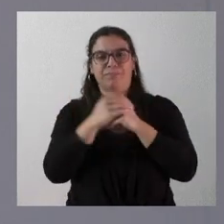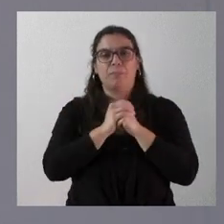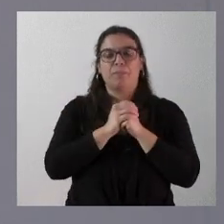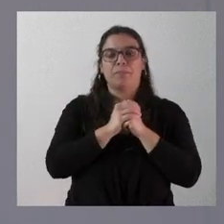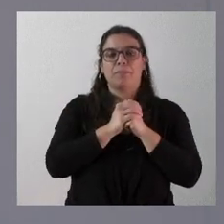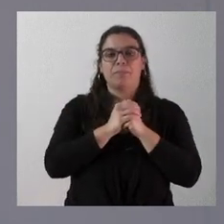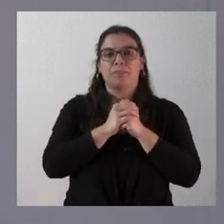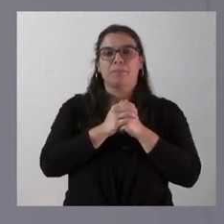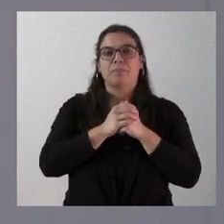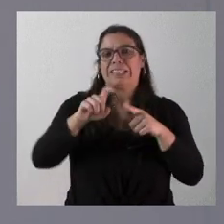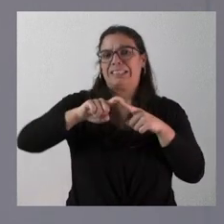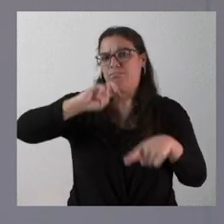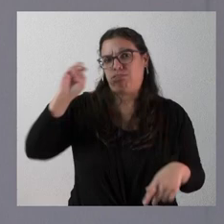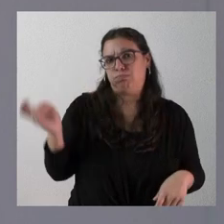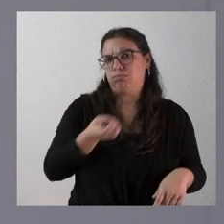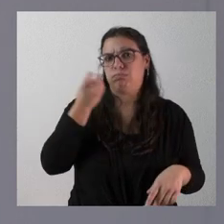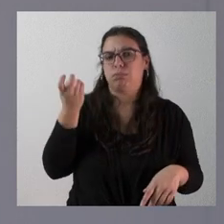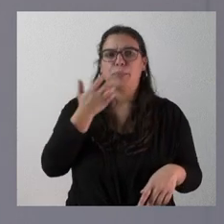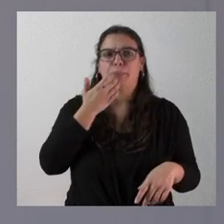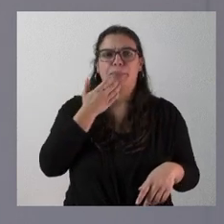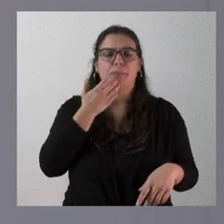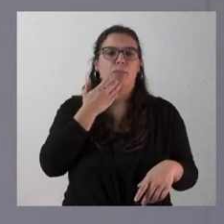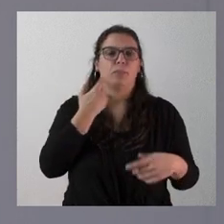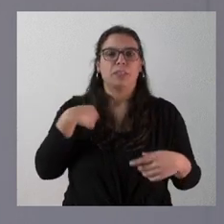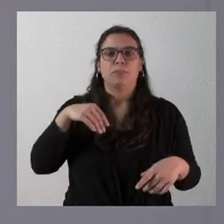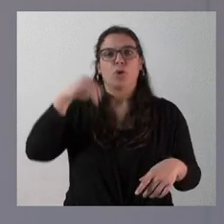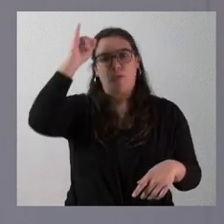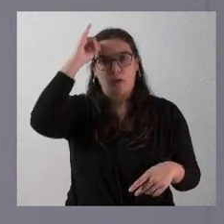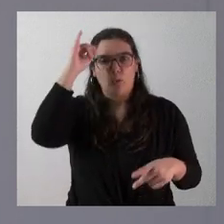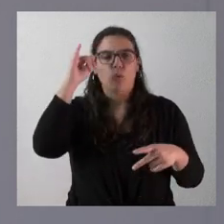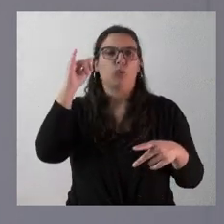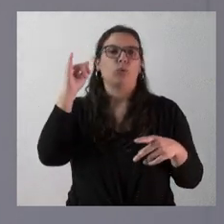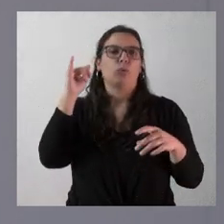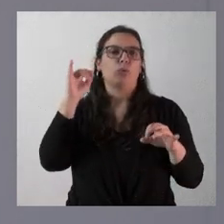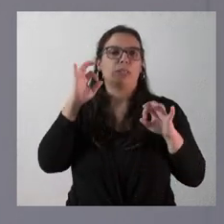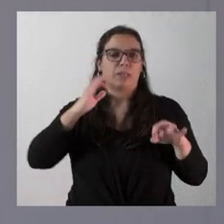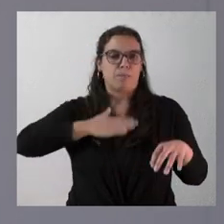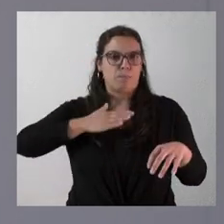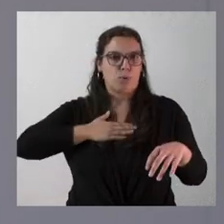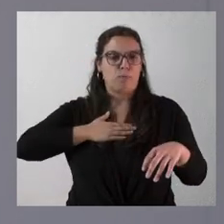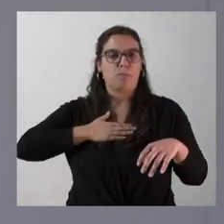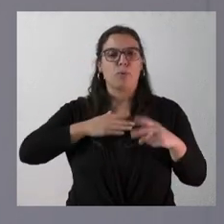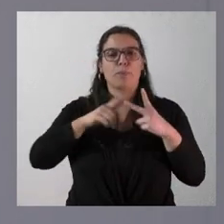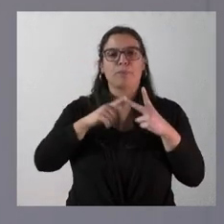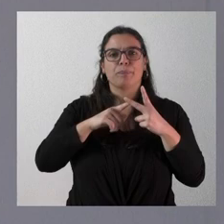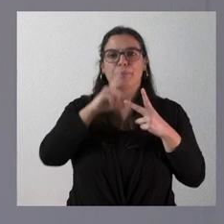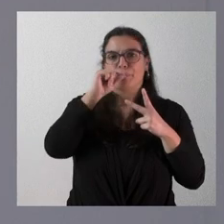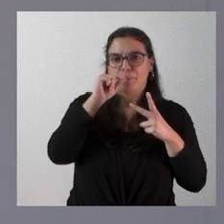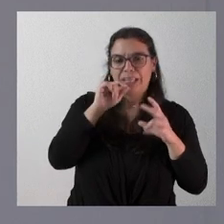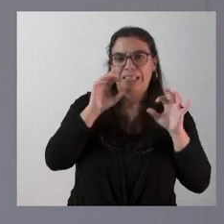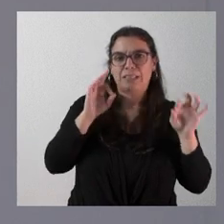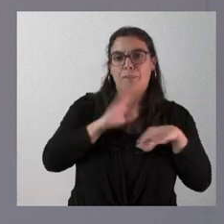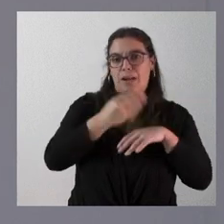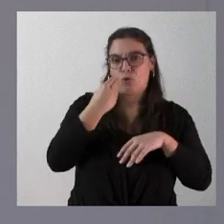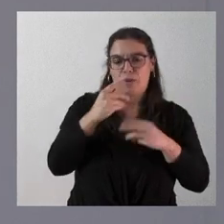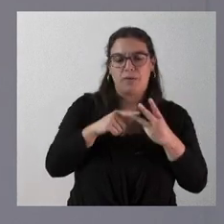de diversas naturaleza como es editado vacuno de cebo de animales de la propia explotación avicultura de puesta para consumo